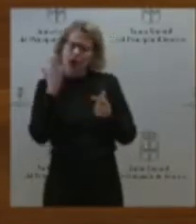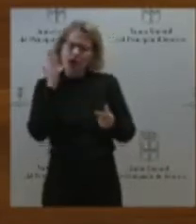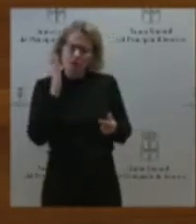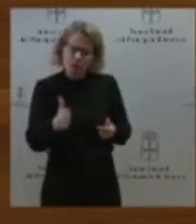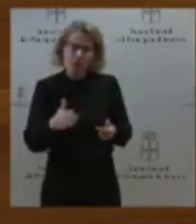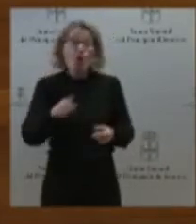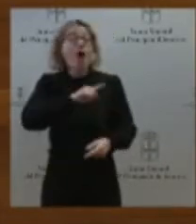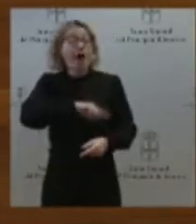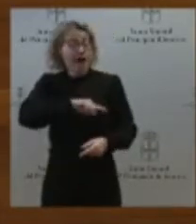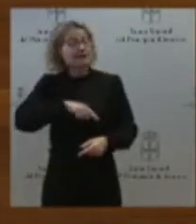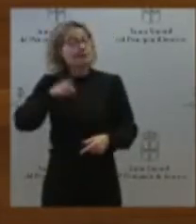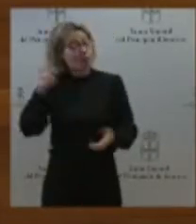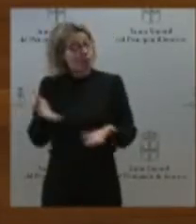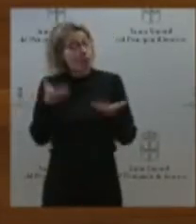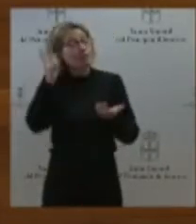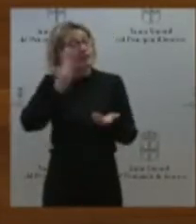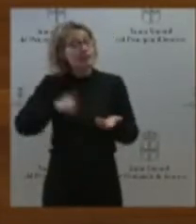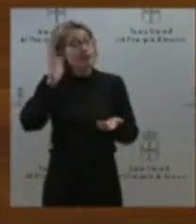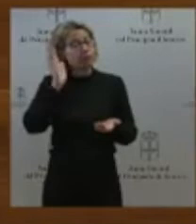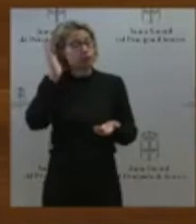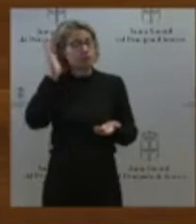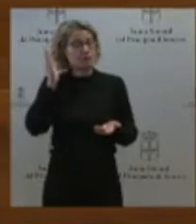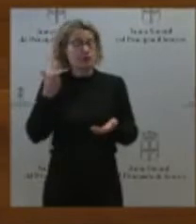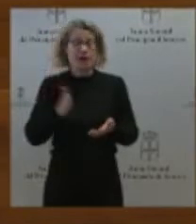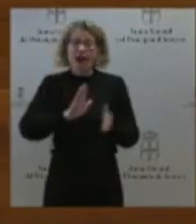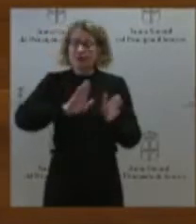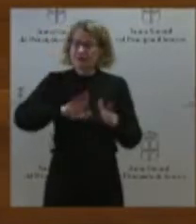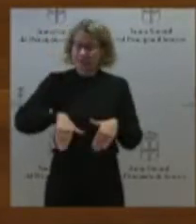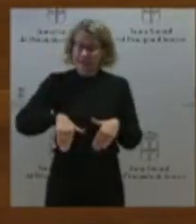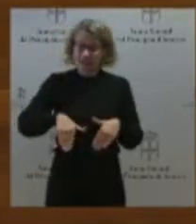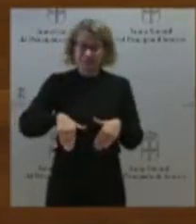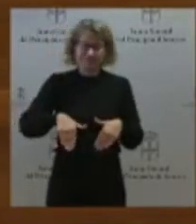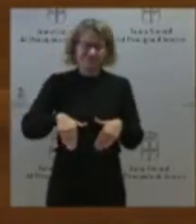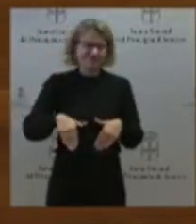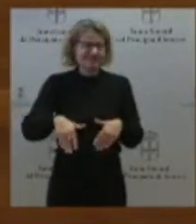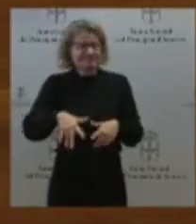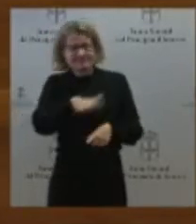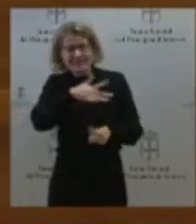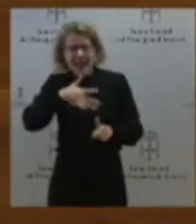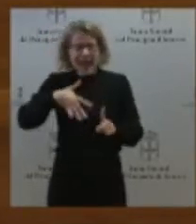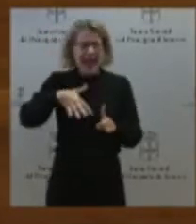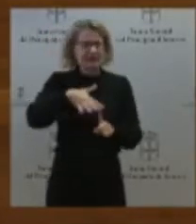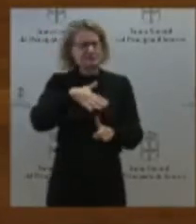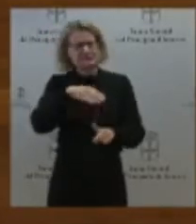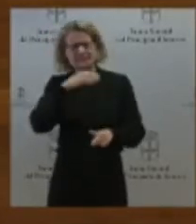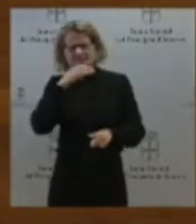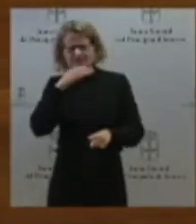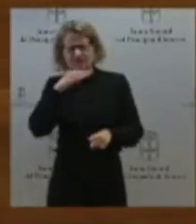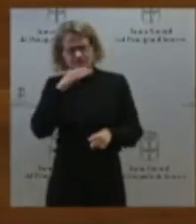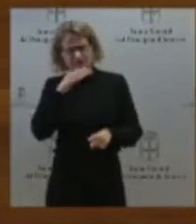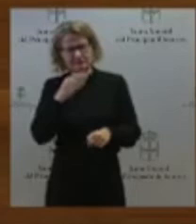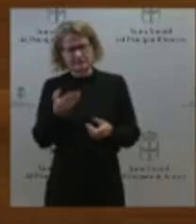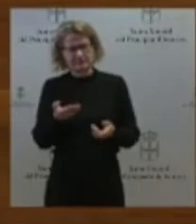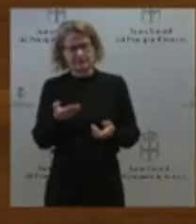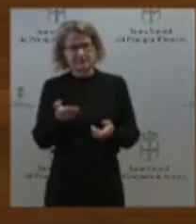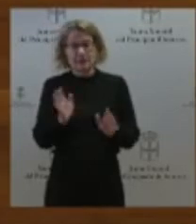gobernantes en el que muchos errores deben ser contemplados con cierta indulgencia. Lo que no podemos permitirnos, ni siquiera reconociendo